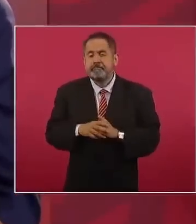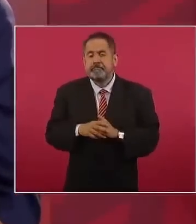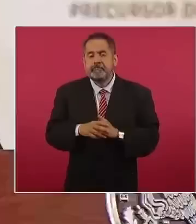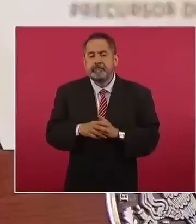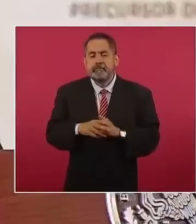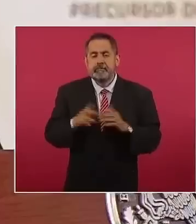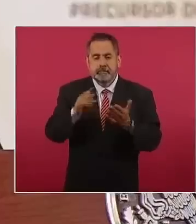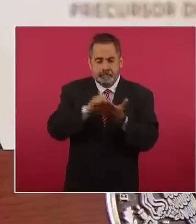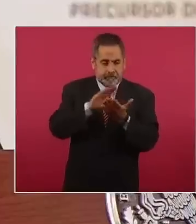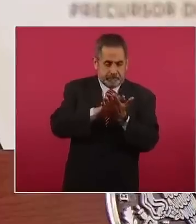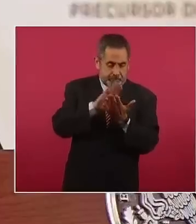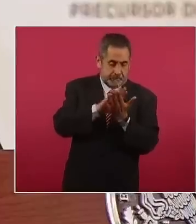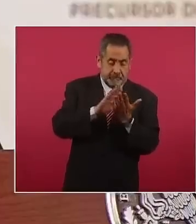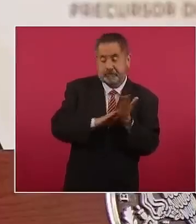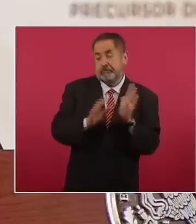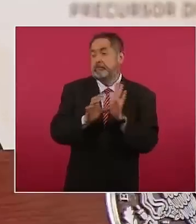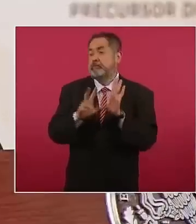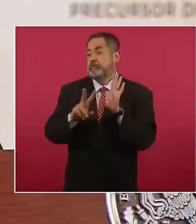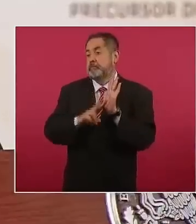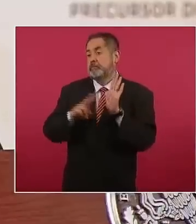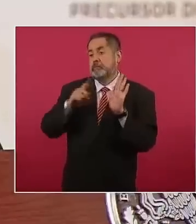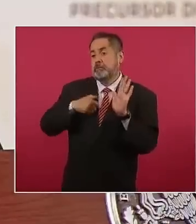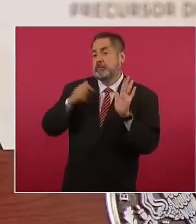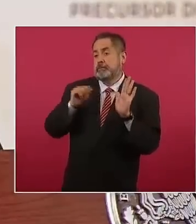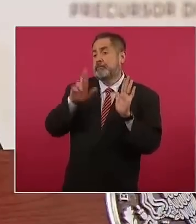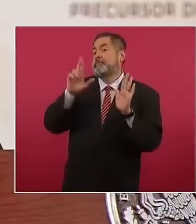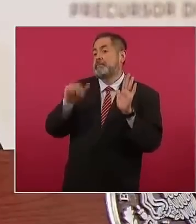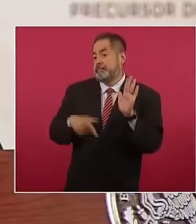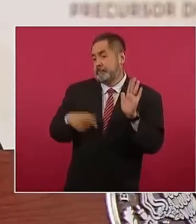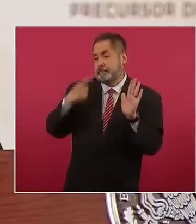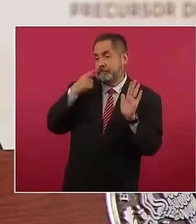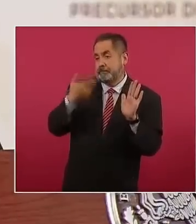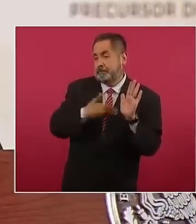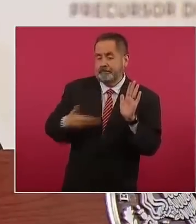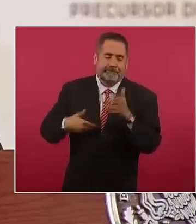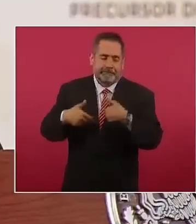que quede constancia en el currículo.